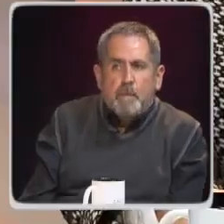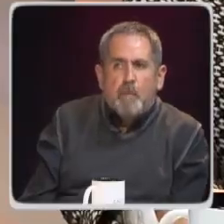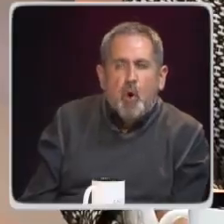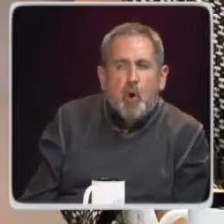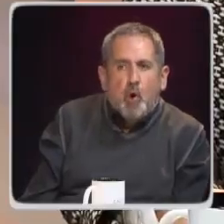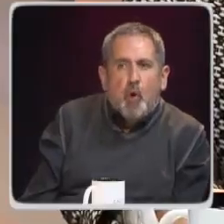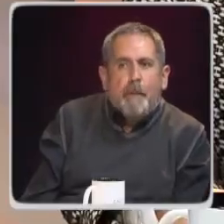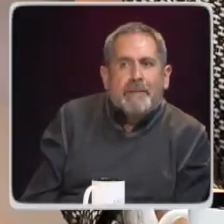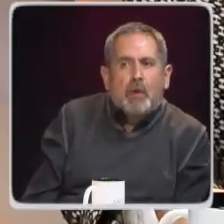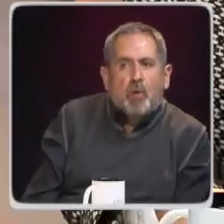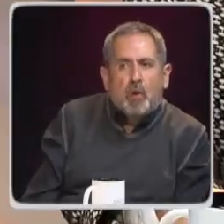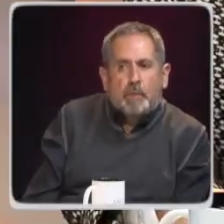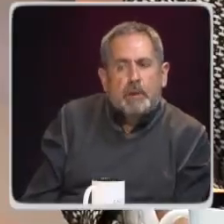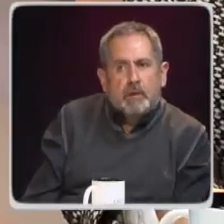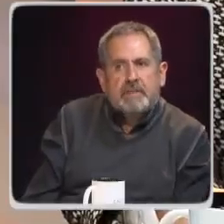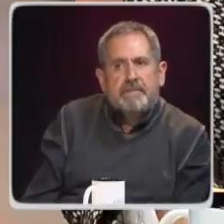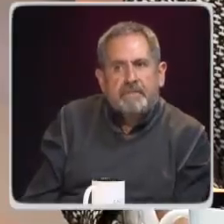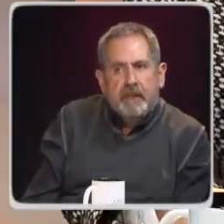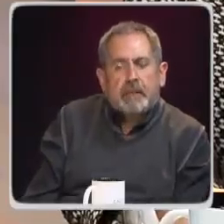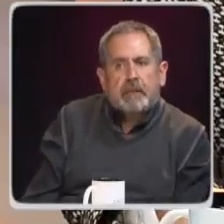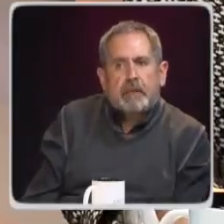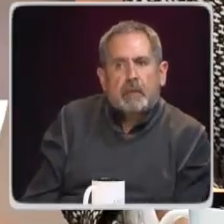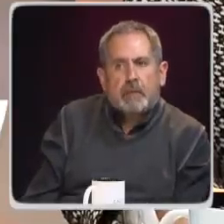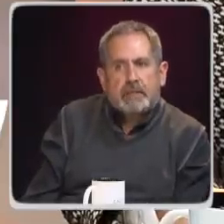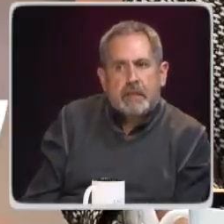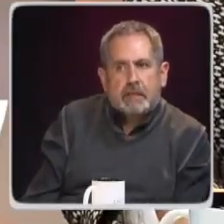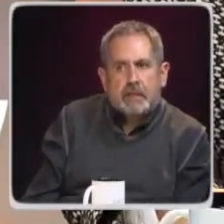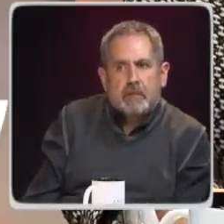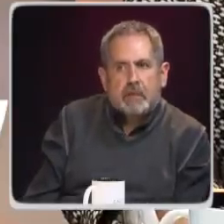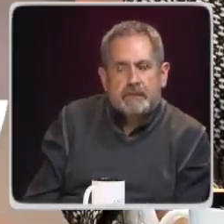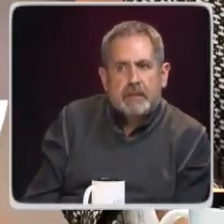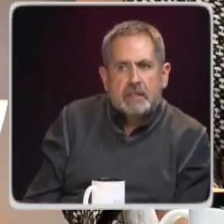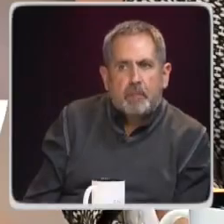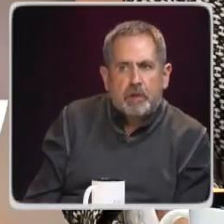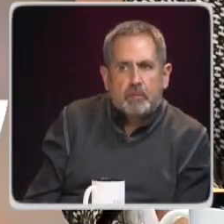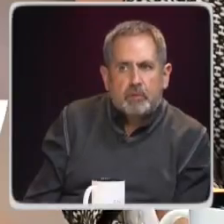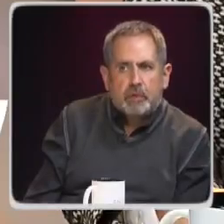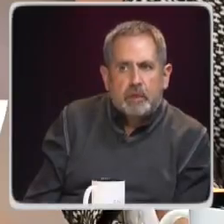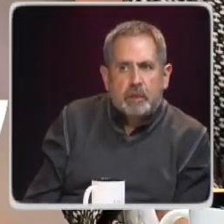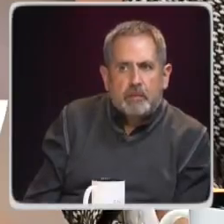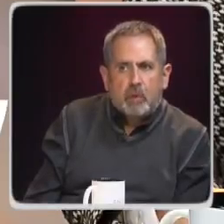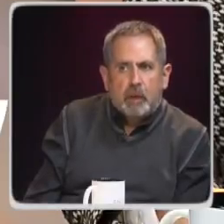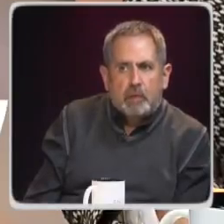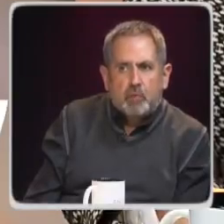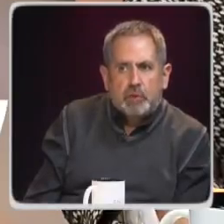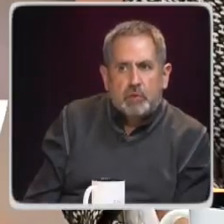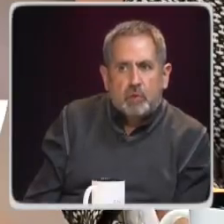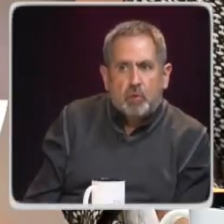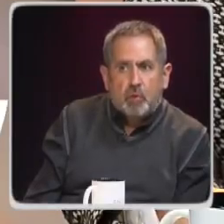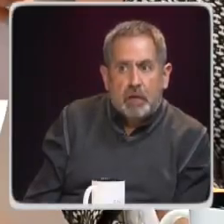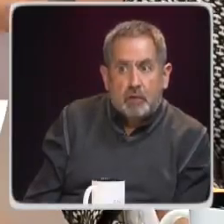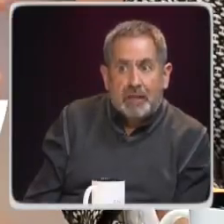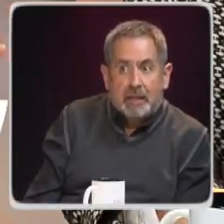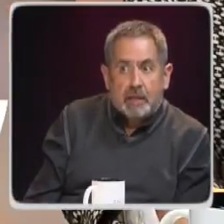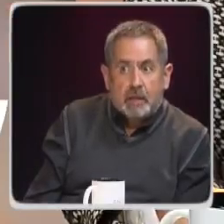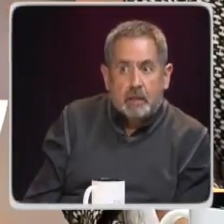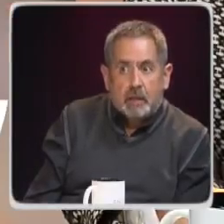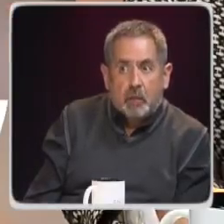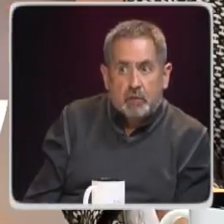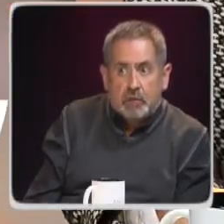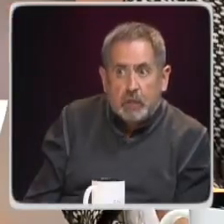Estamos un poco mejor, pero sí faltan algunas áreas. Hay algunas fallas que podríamos mejorar mucho con relación